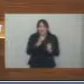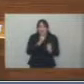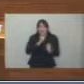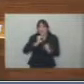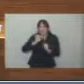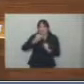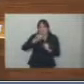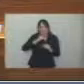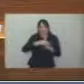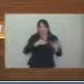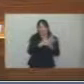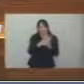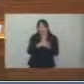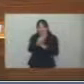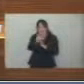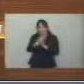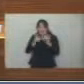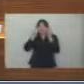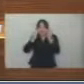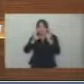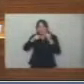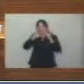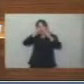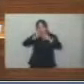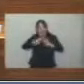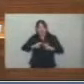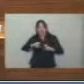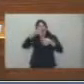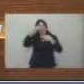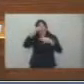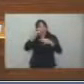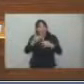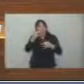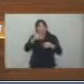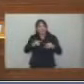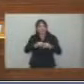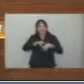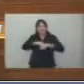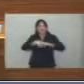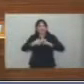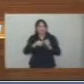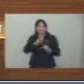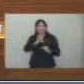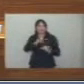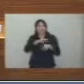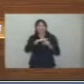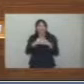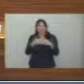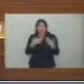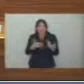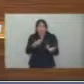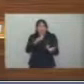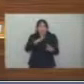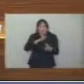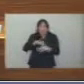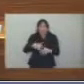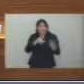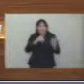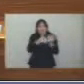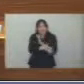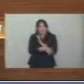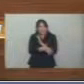que analice con un mínimo de sentido común y de imparcialidad lo que pasa en este país. Porque es muy difícil explicar que quienes hacen